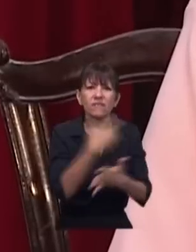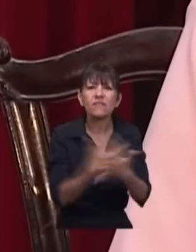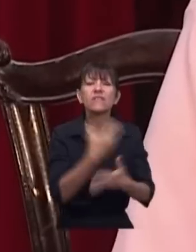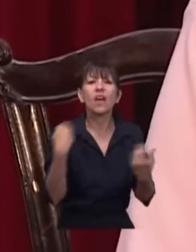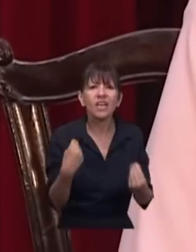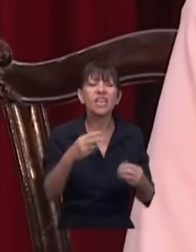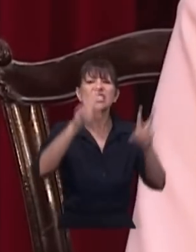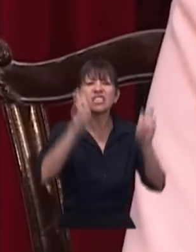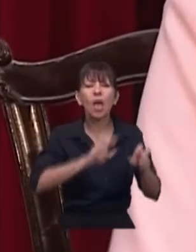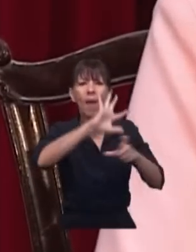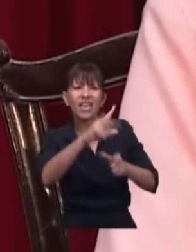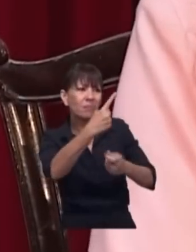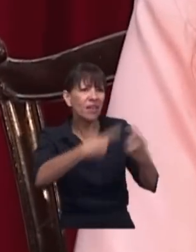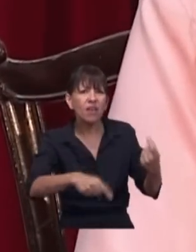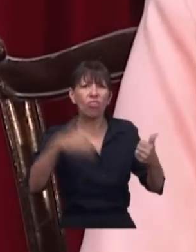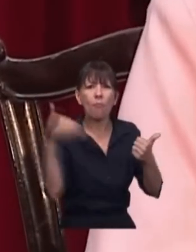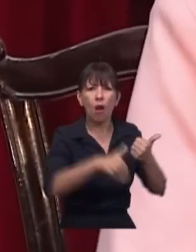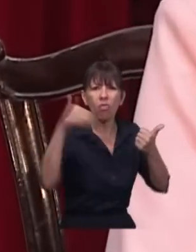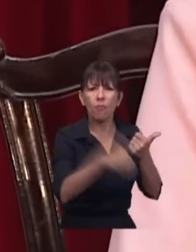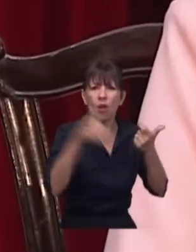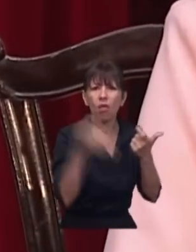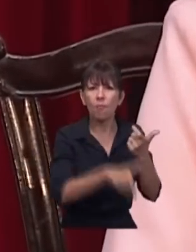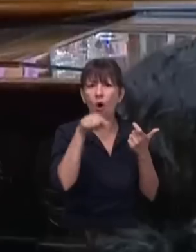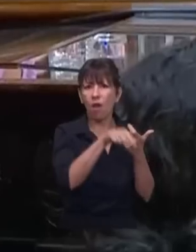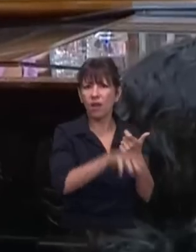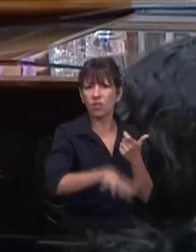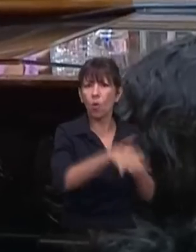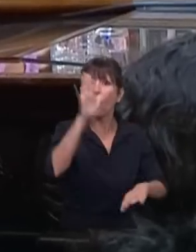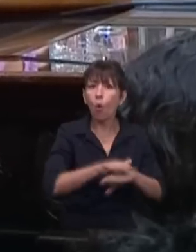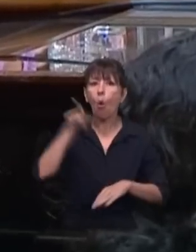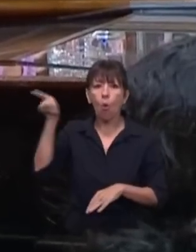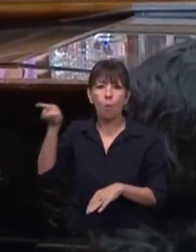rapidez al crimen organizado que se ha extendido en ese territorio.